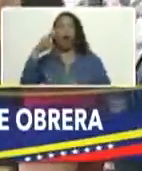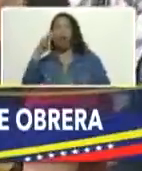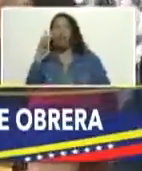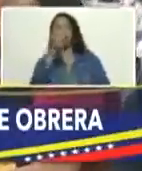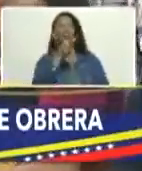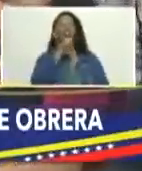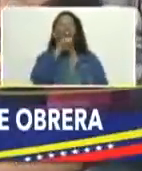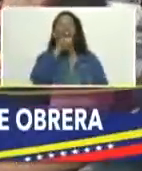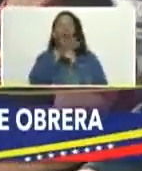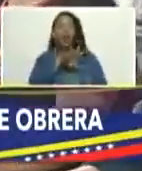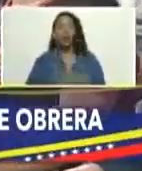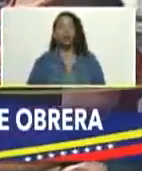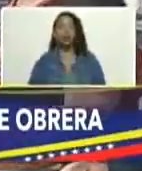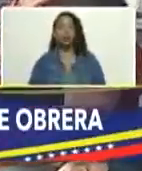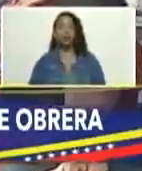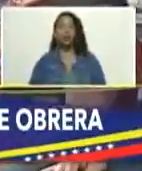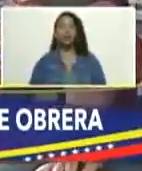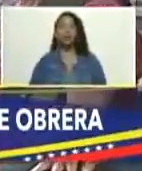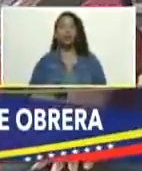histórica.